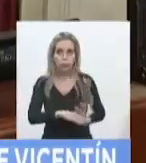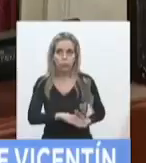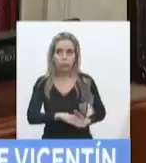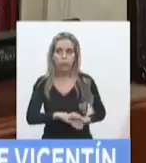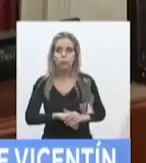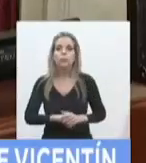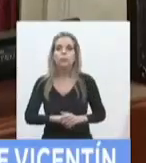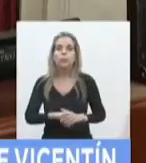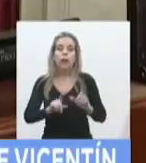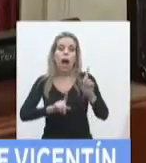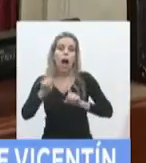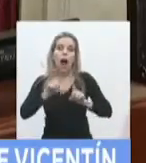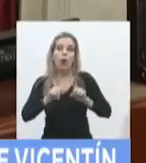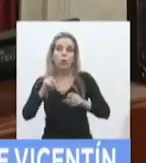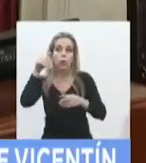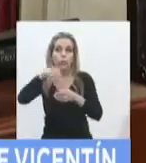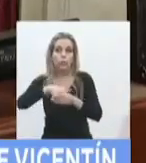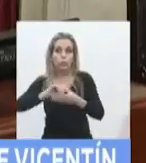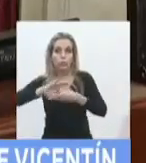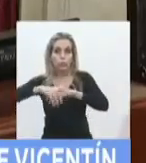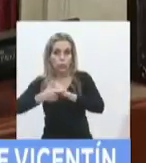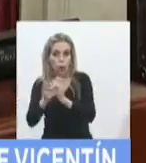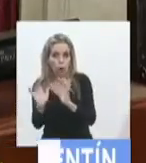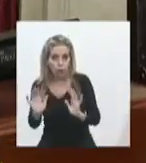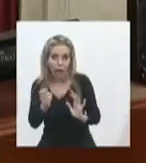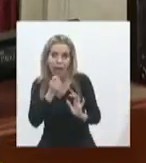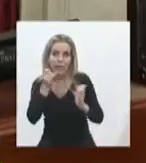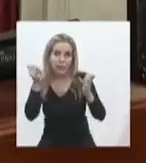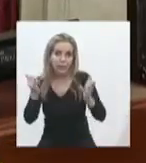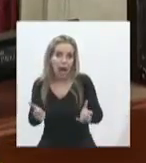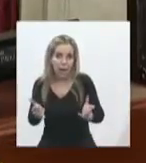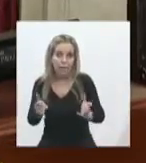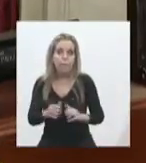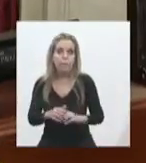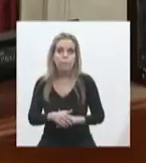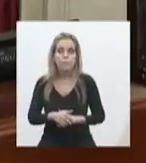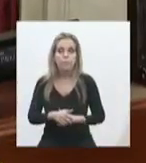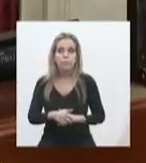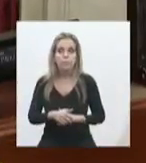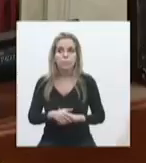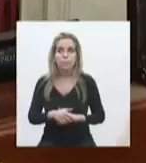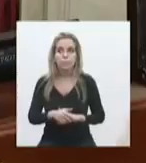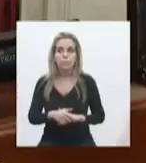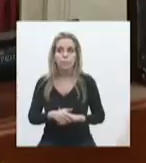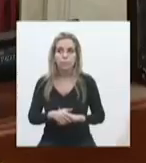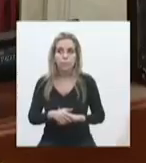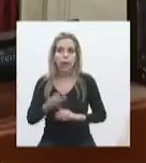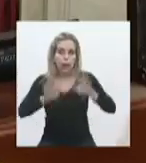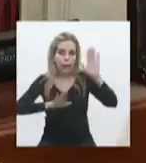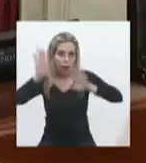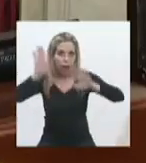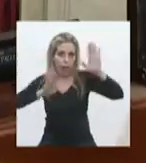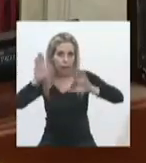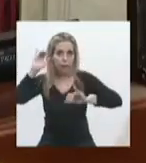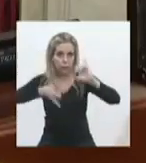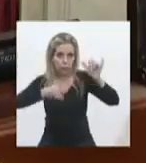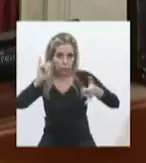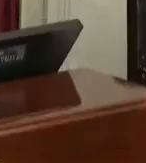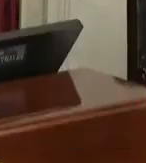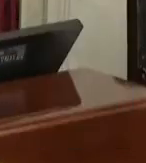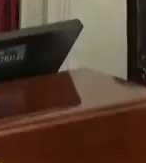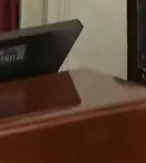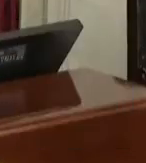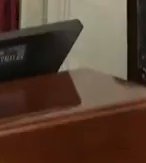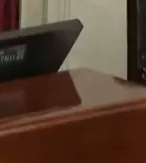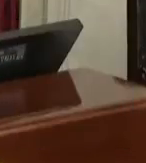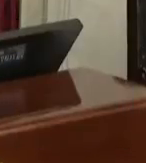están enfermos, enfermos de pasado. Todavía no asumen que son gobierno. Pero lo que es mucho más grave